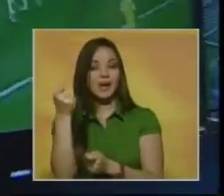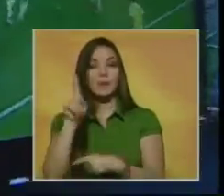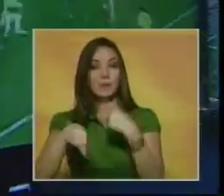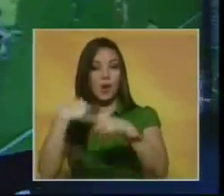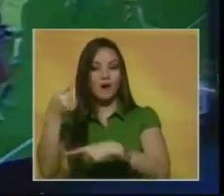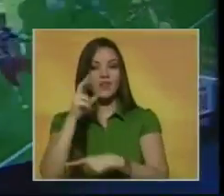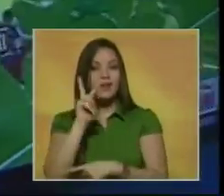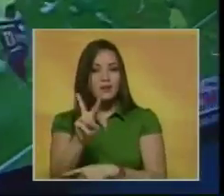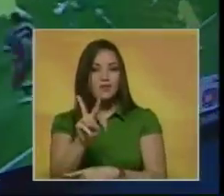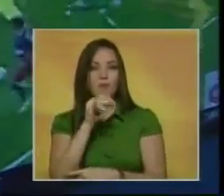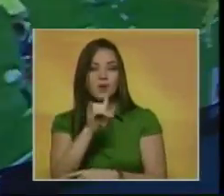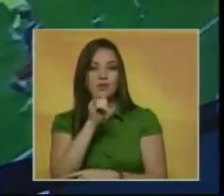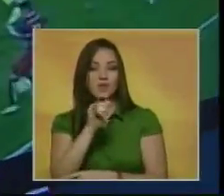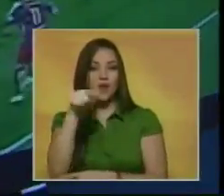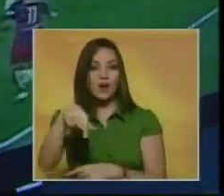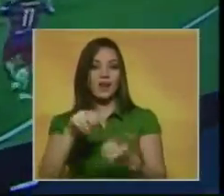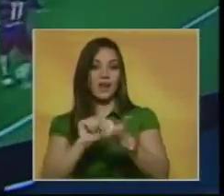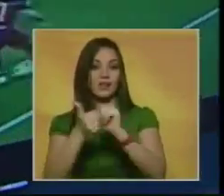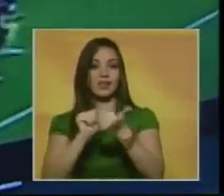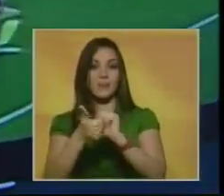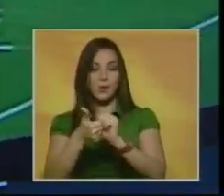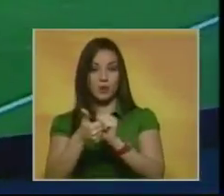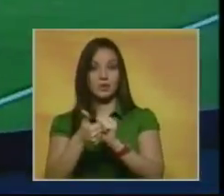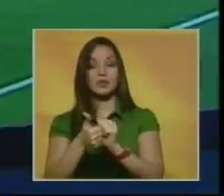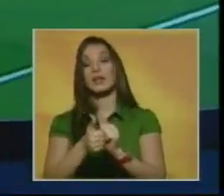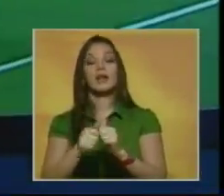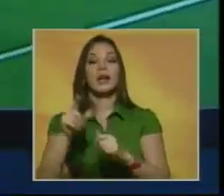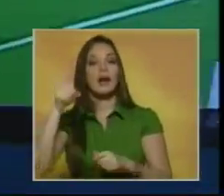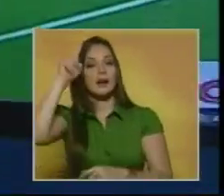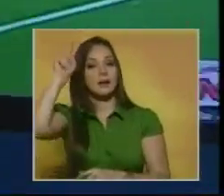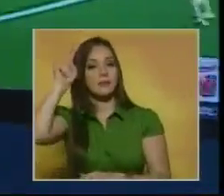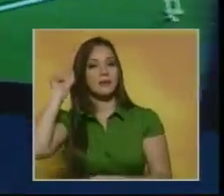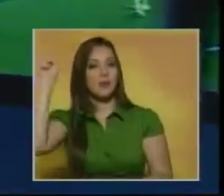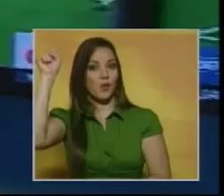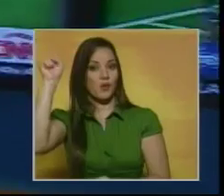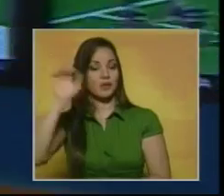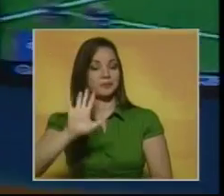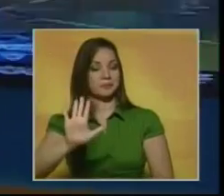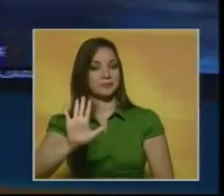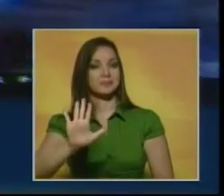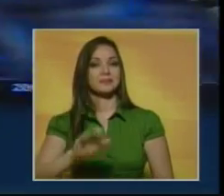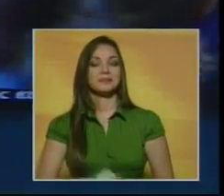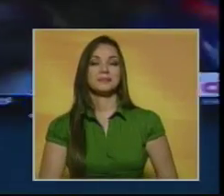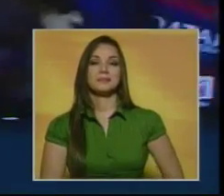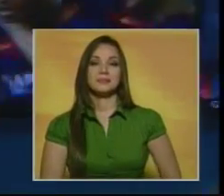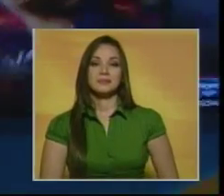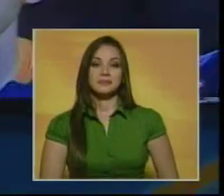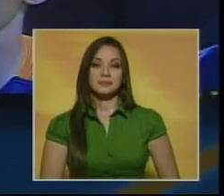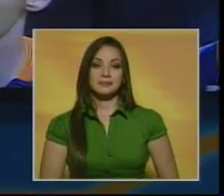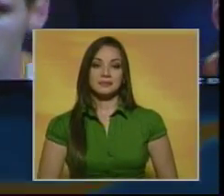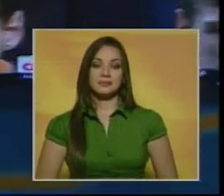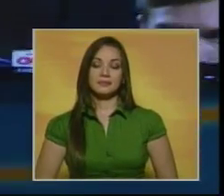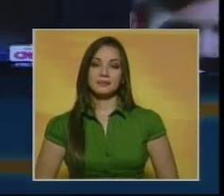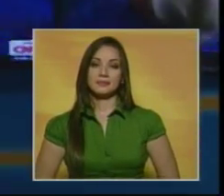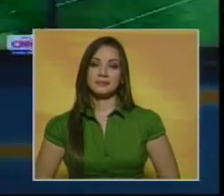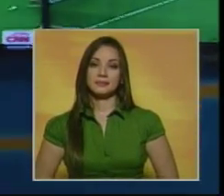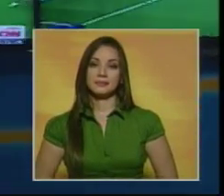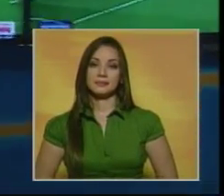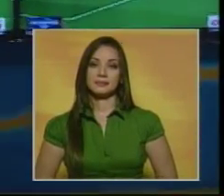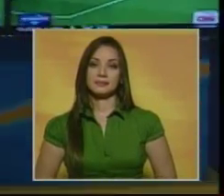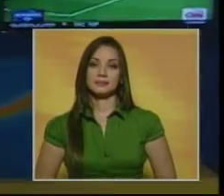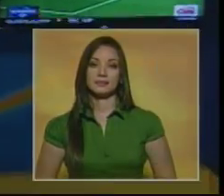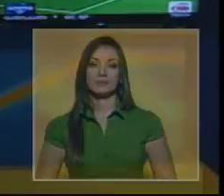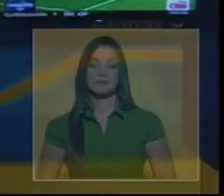Vamos a ver qué traemos para hoy en los deportes. Al Real Madrid voy, no se diga más. Yo también, a la Madrid.